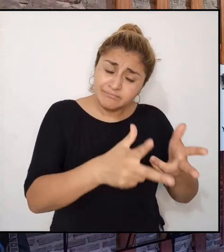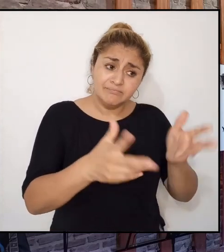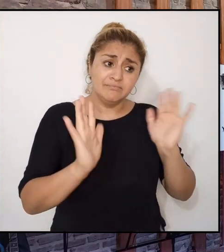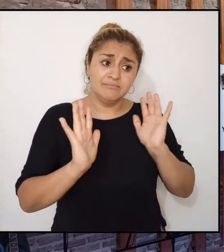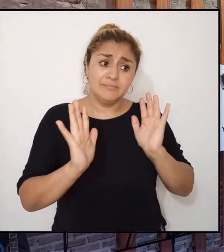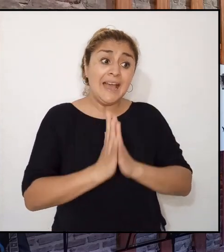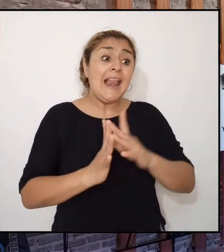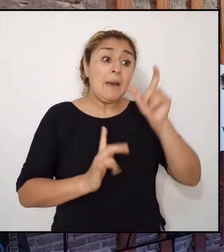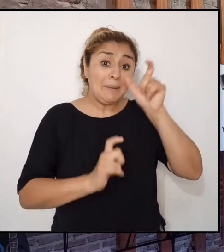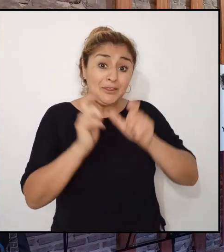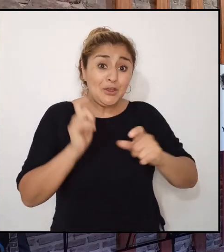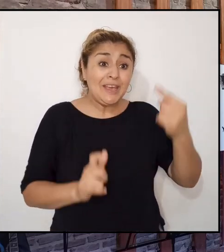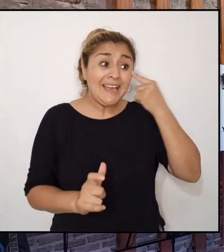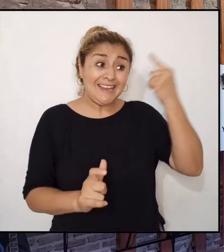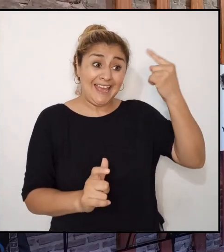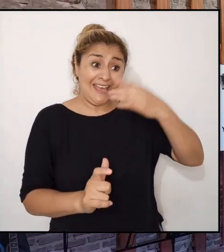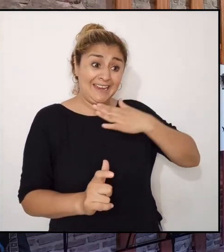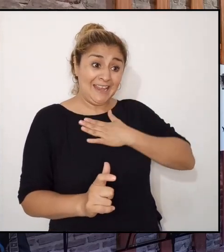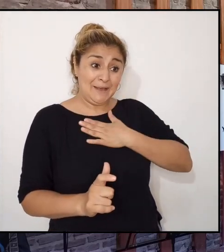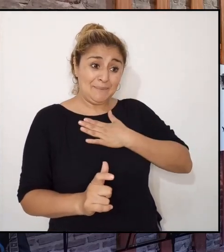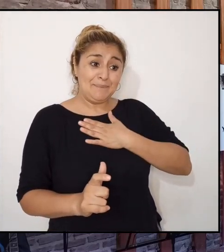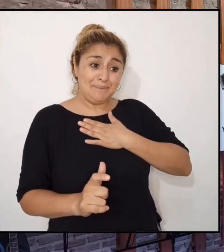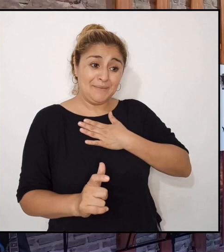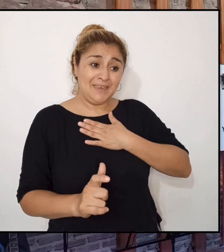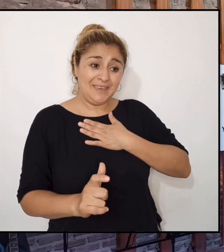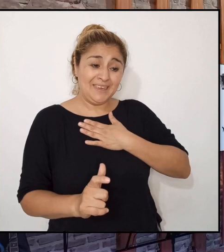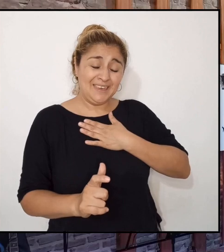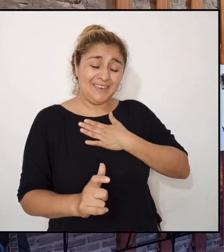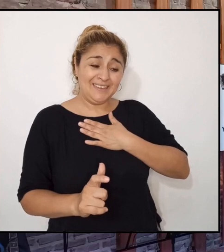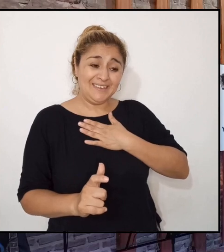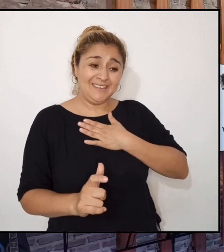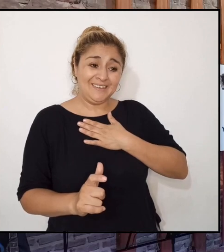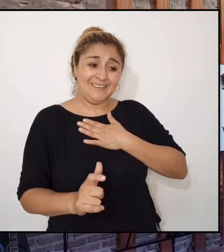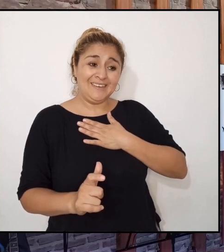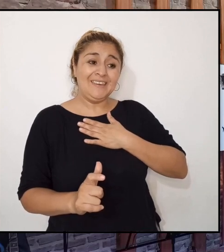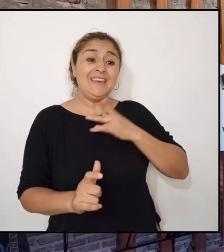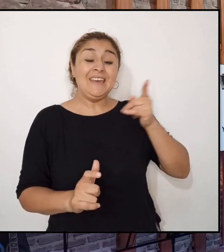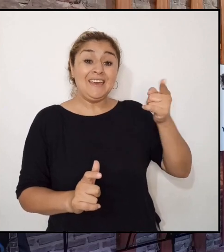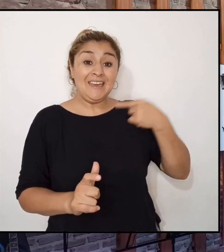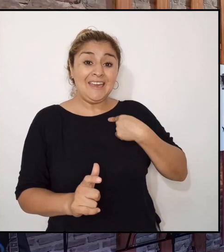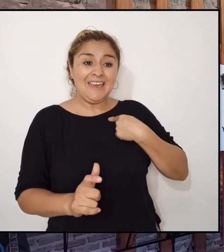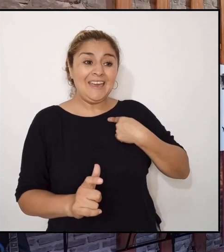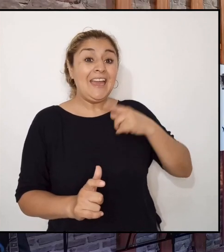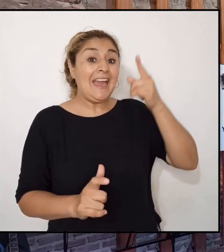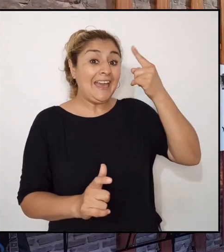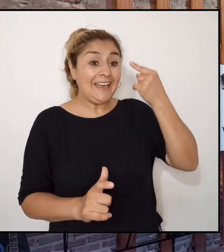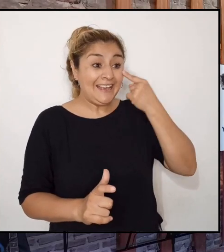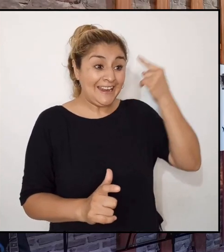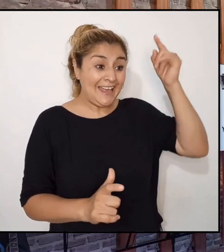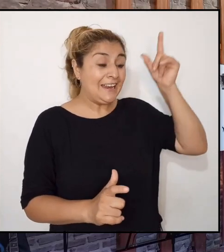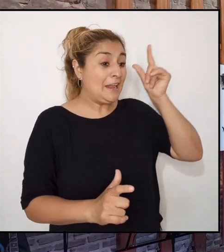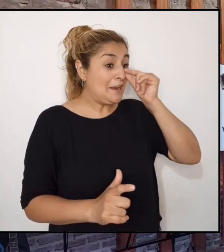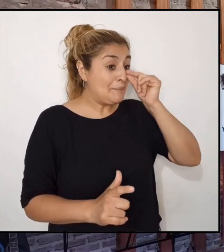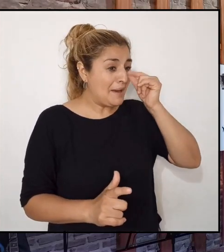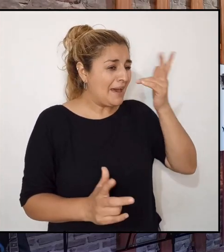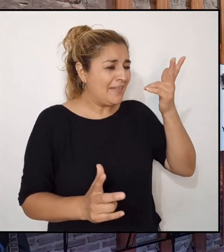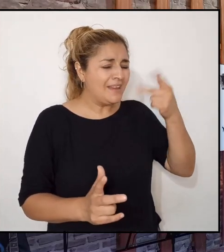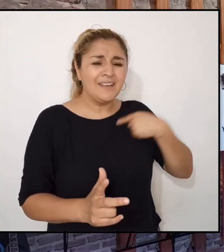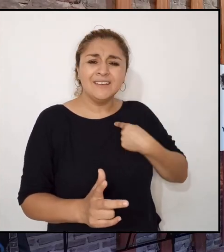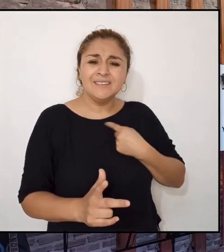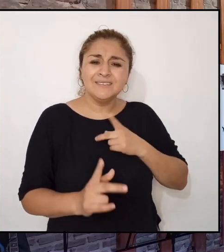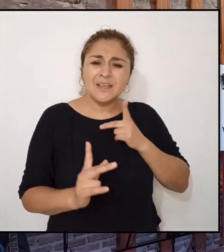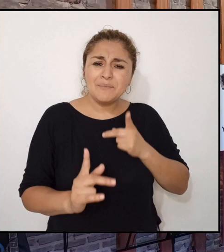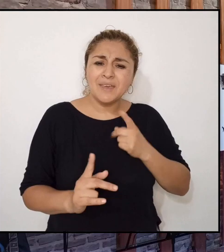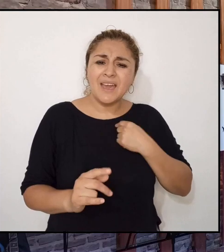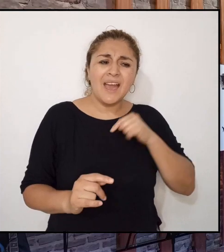que yo hago, él hará también. Y aún mayores hará porque yo voy al Padre. ¿Qué está diciendo el Señor? Cree